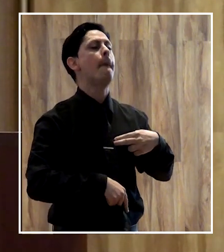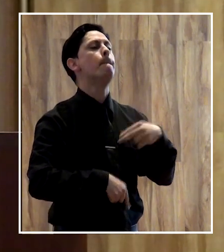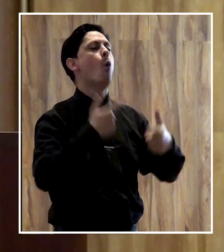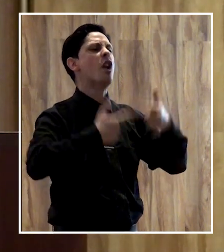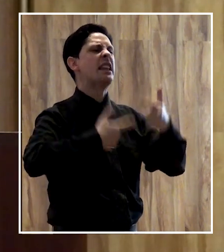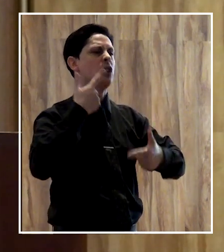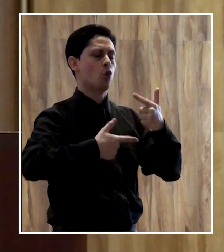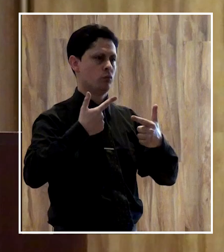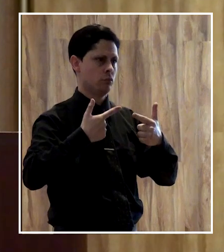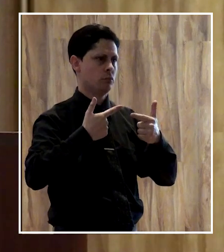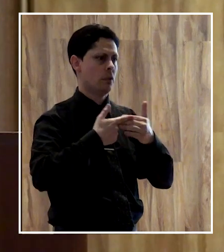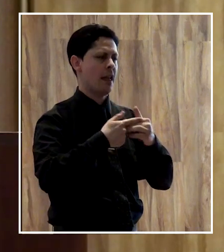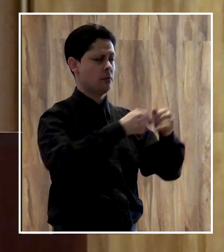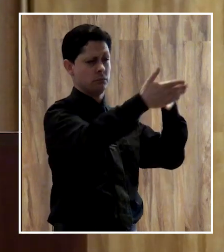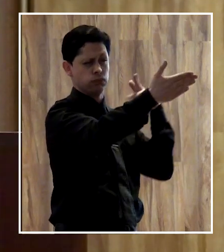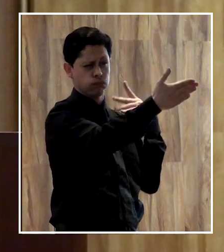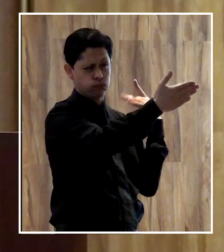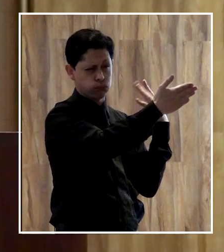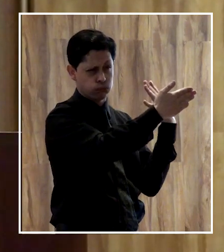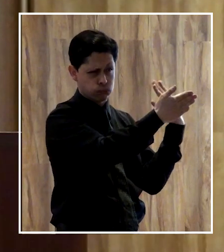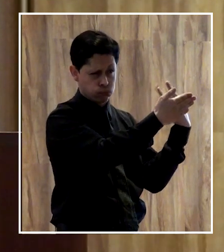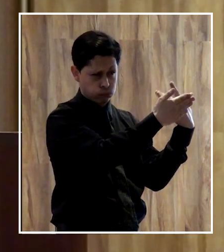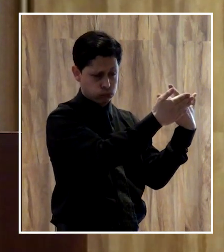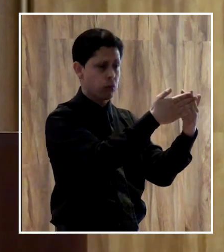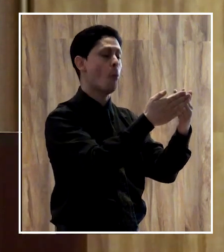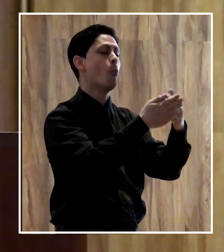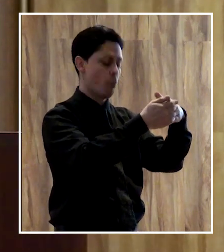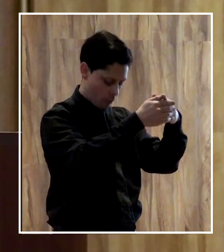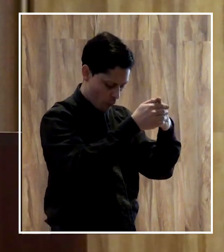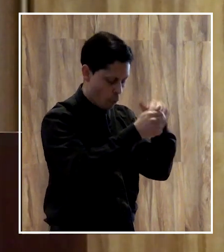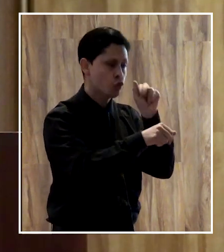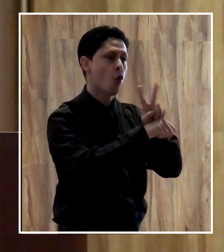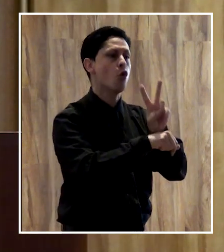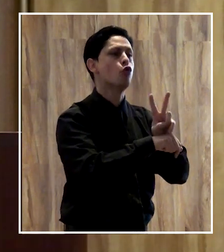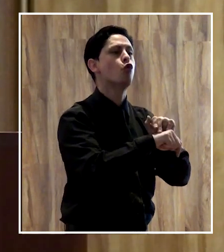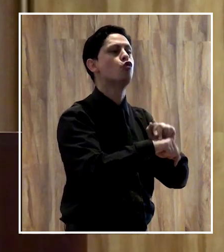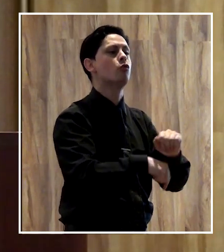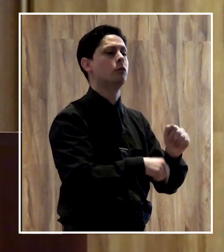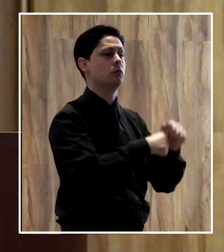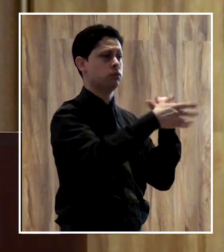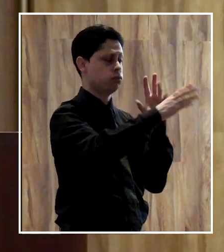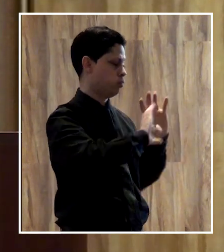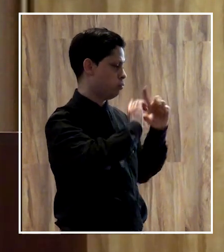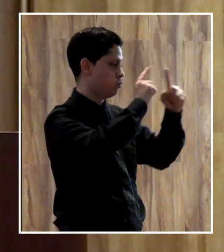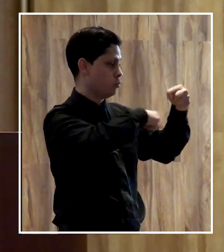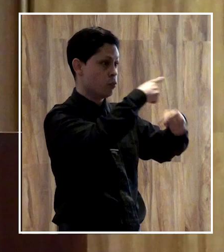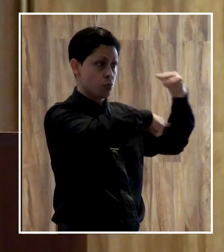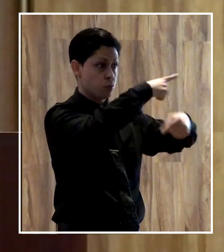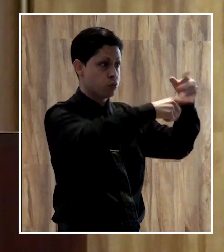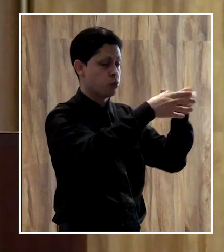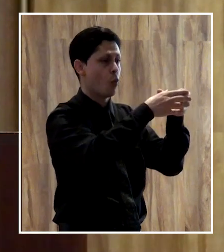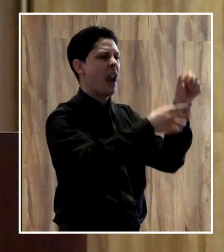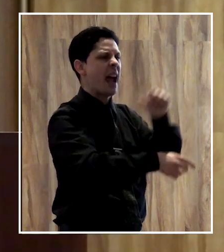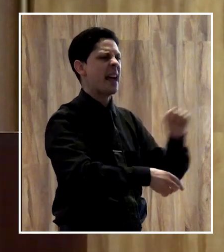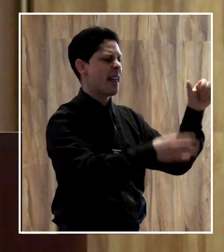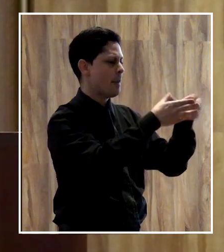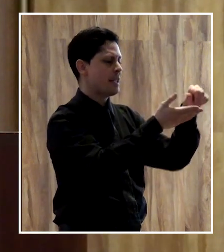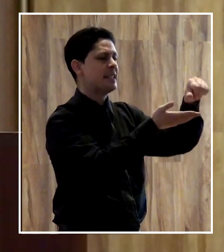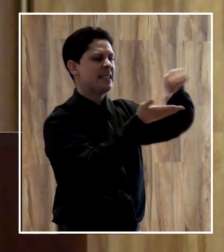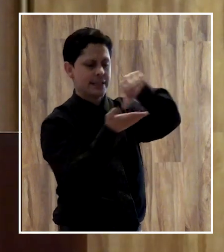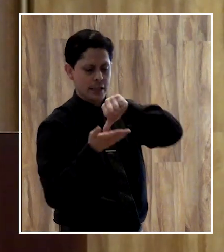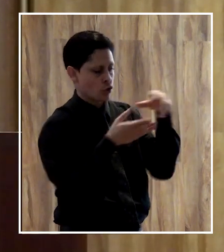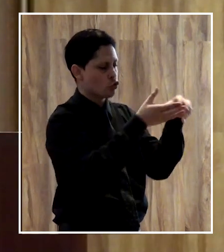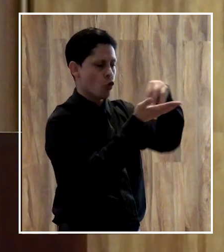político. Dentro de la extensa trayectoria del profesor Núñez, destaca la generación de conocimiento desde la academia y